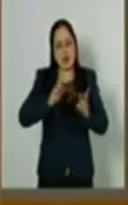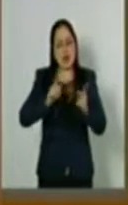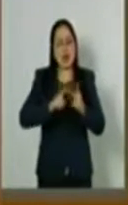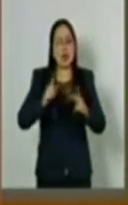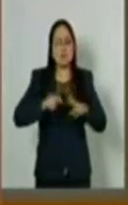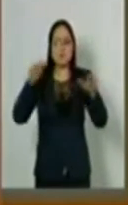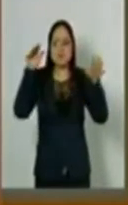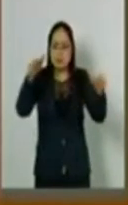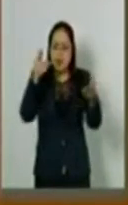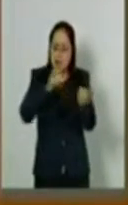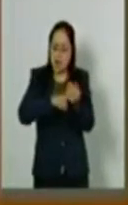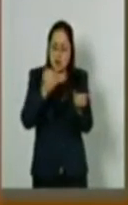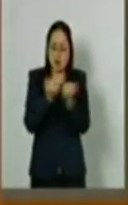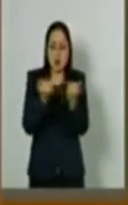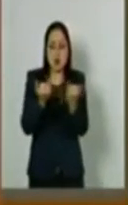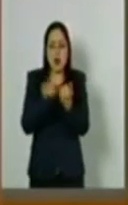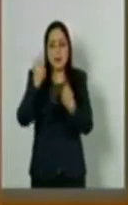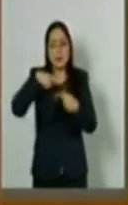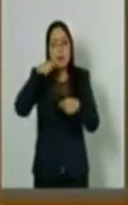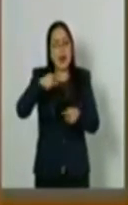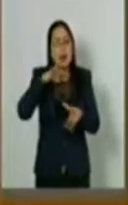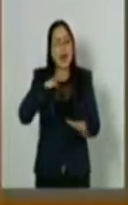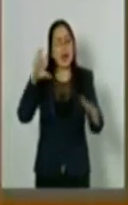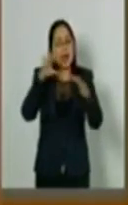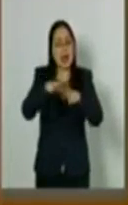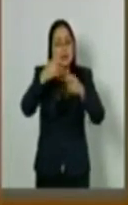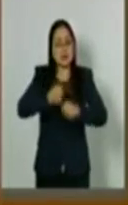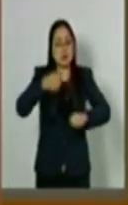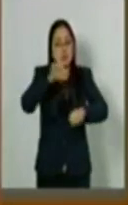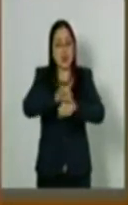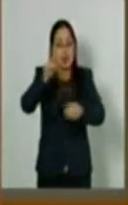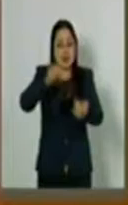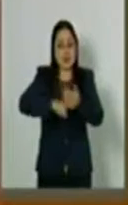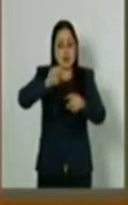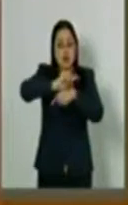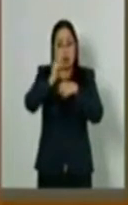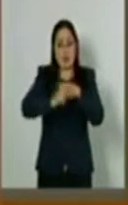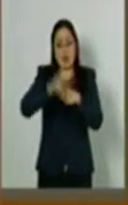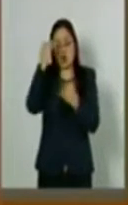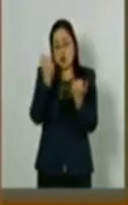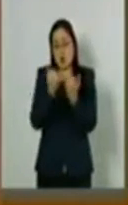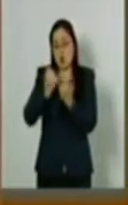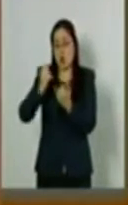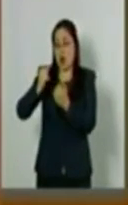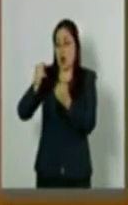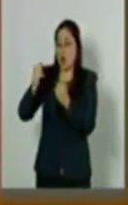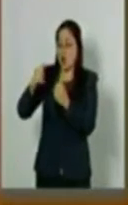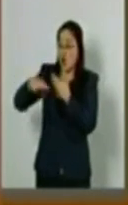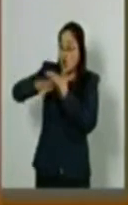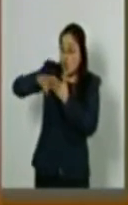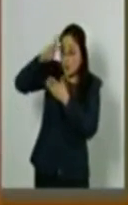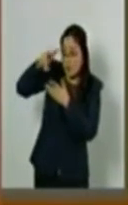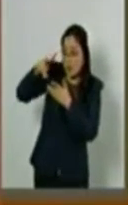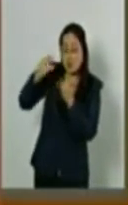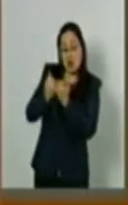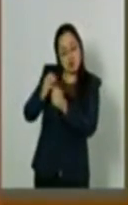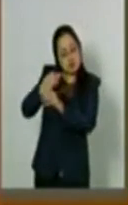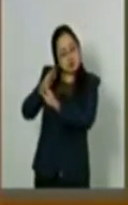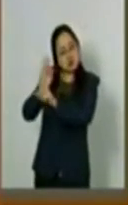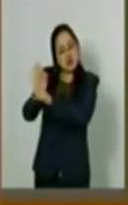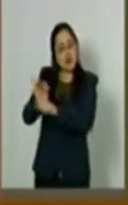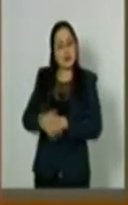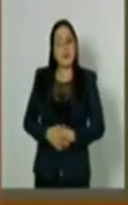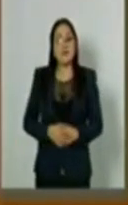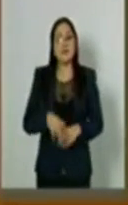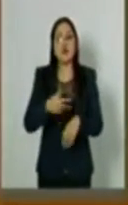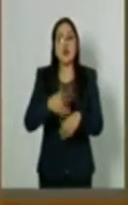la Fuerza Aérea para la seguridad interior y defensa exterior de la Federación.